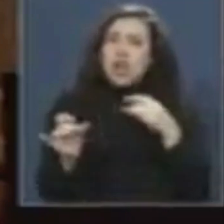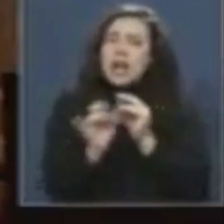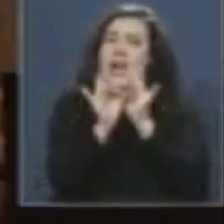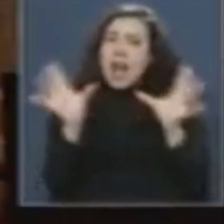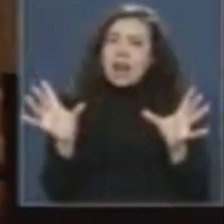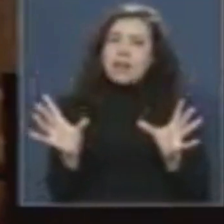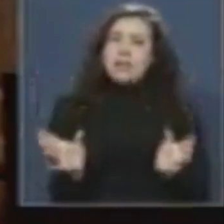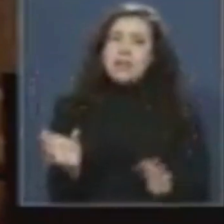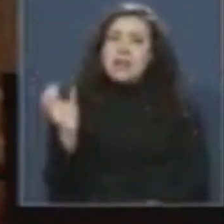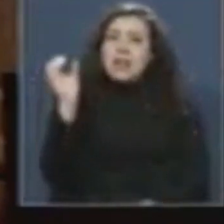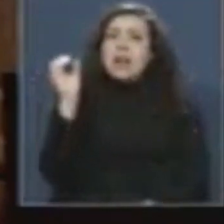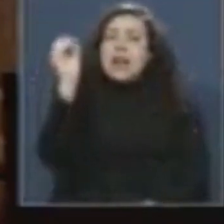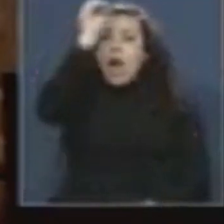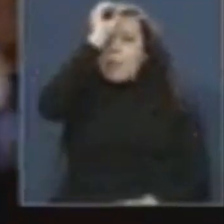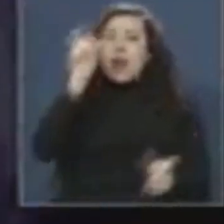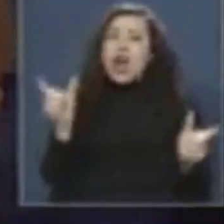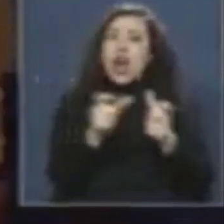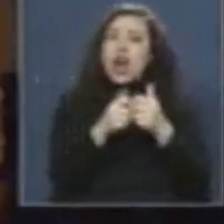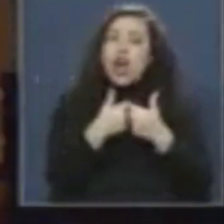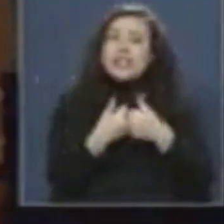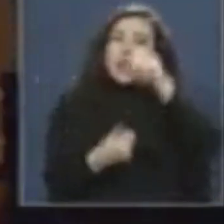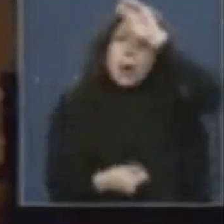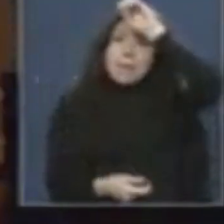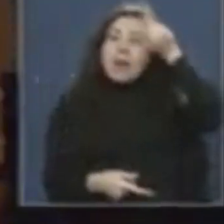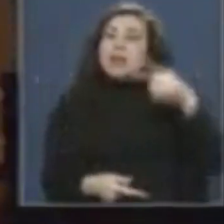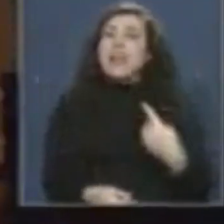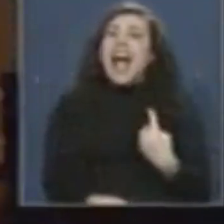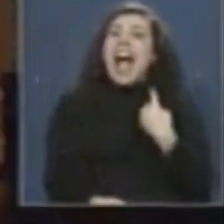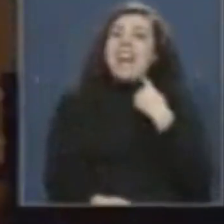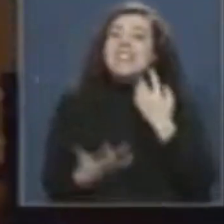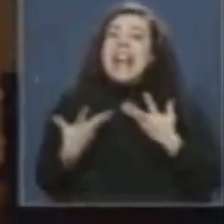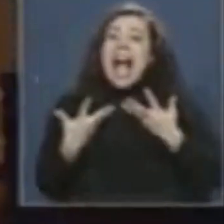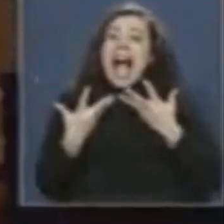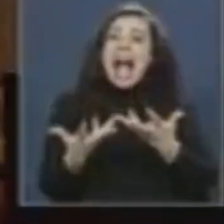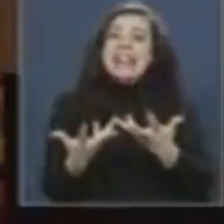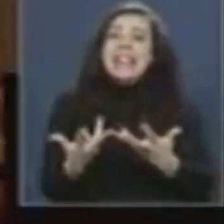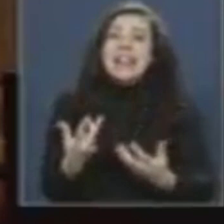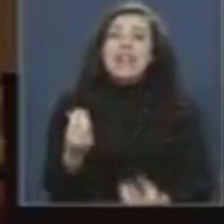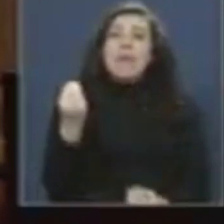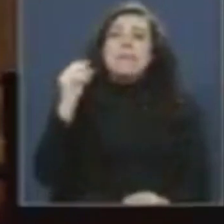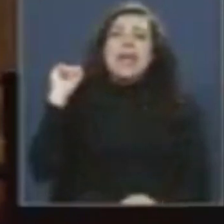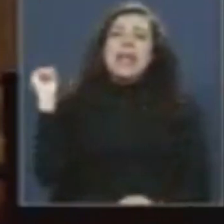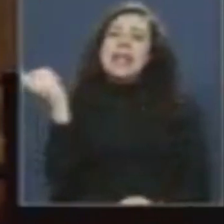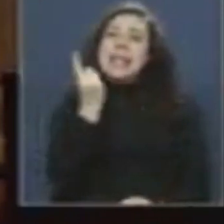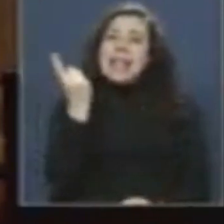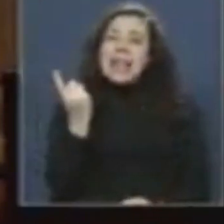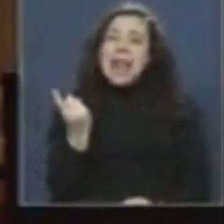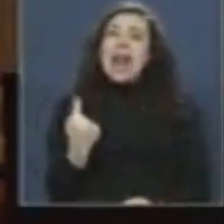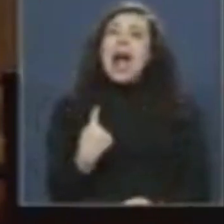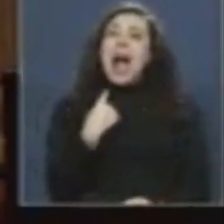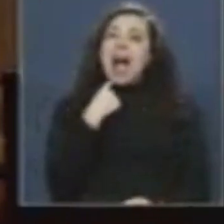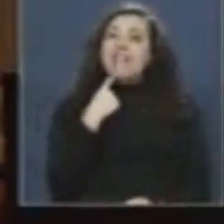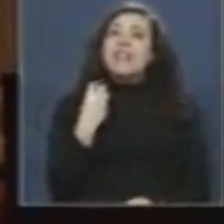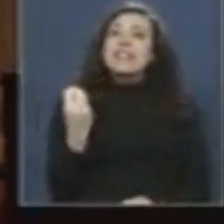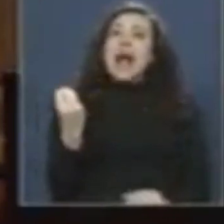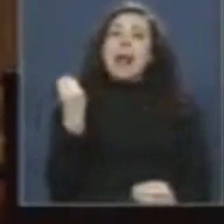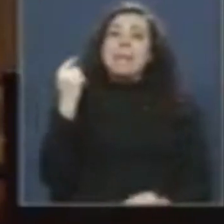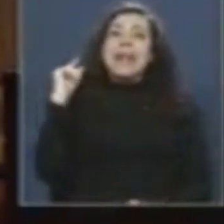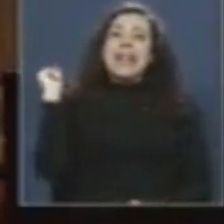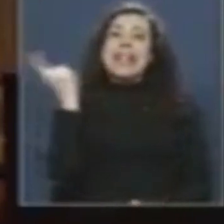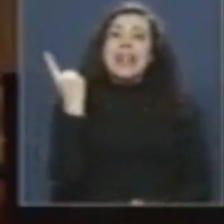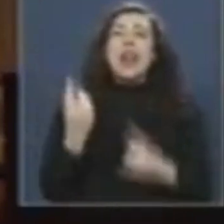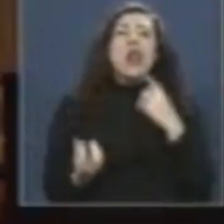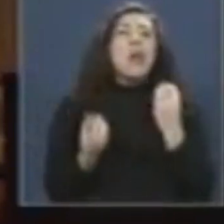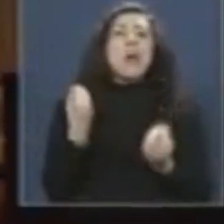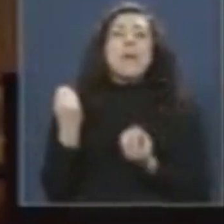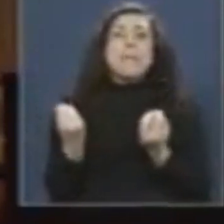La posición del Consejo Minero es un atentado al bien general. Es un atentado al bien general.